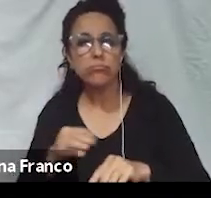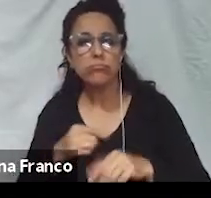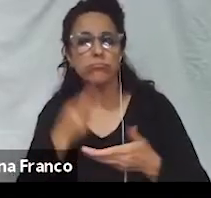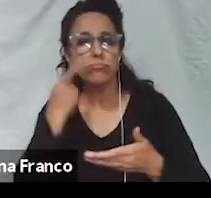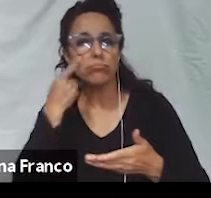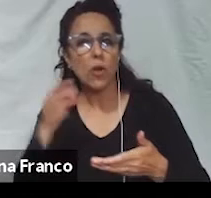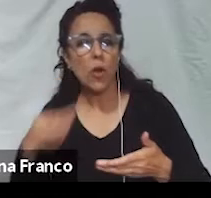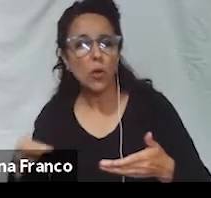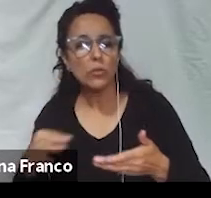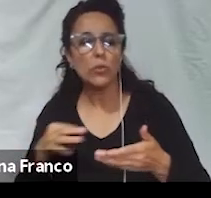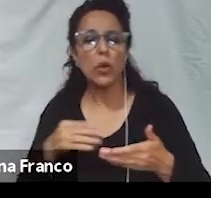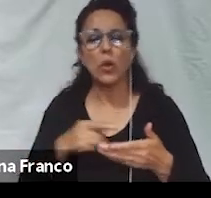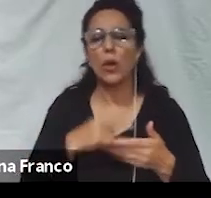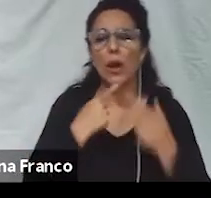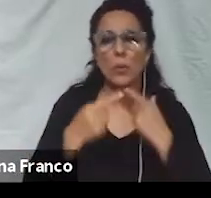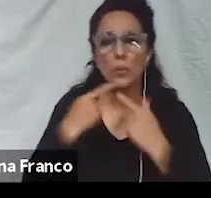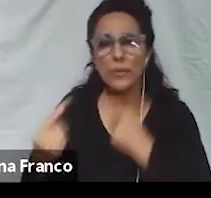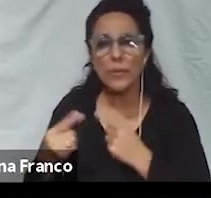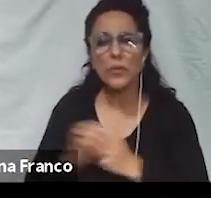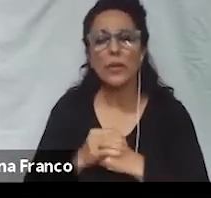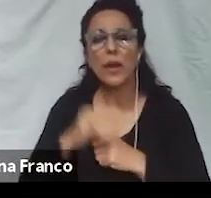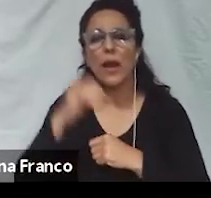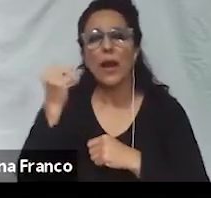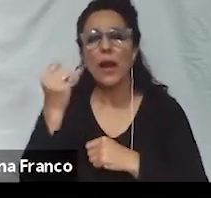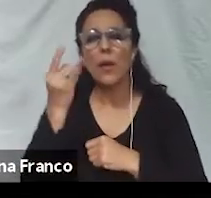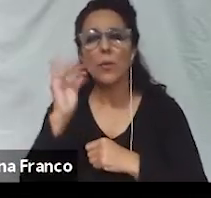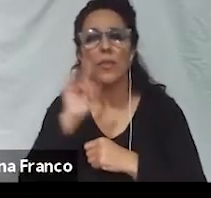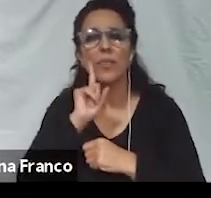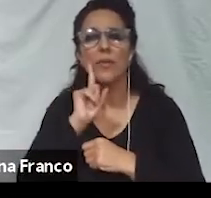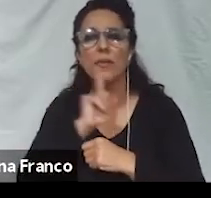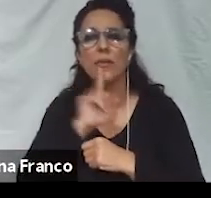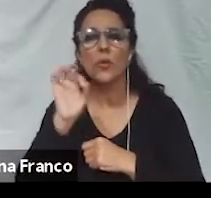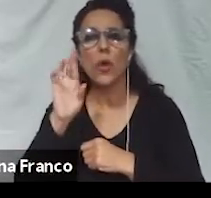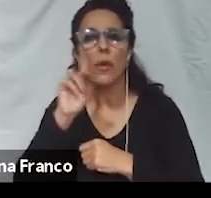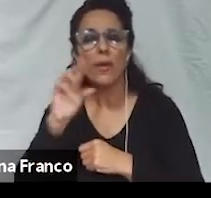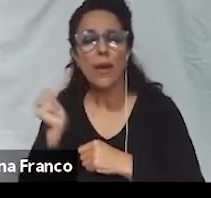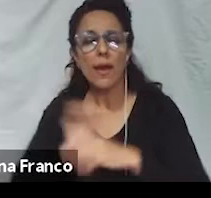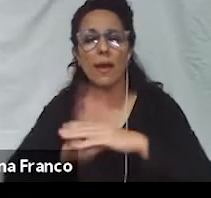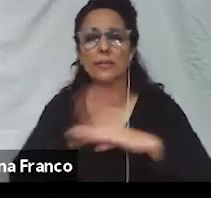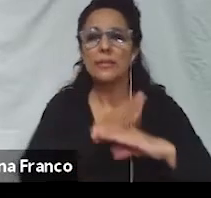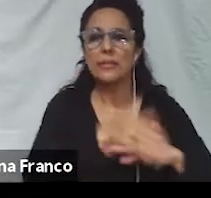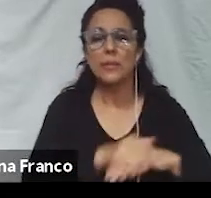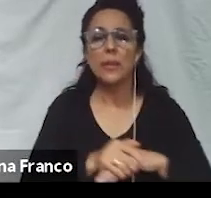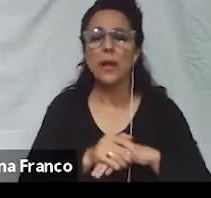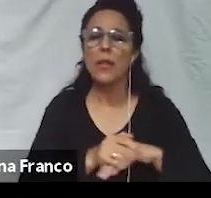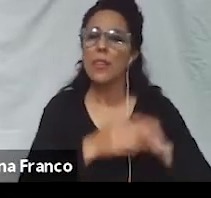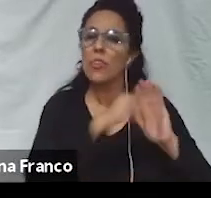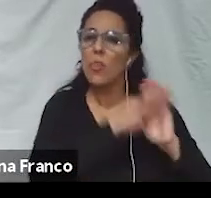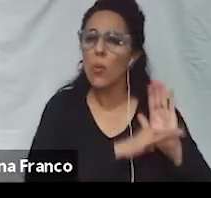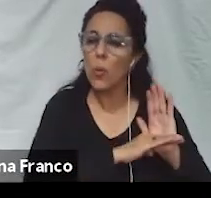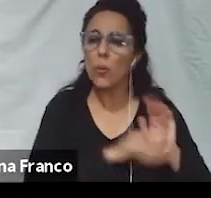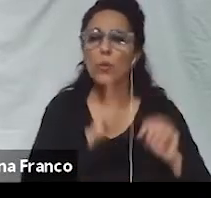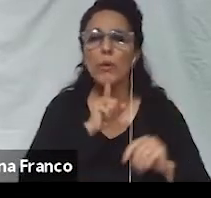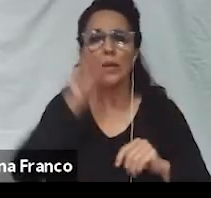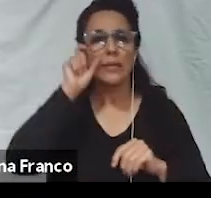que determinar los tiempos que nos va a llevar a hacer una auditoría de accesibilidad. Para esto se utiliza un